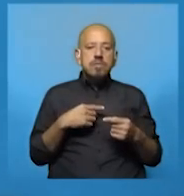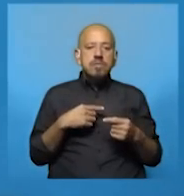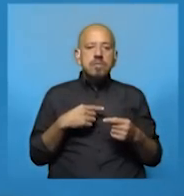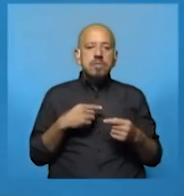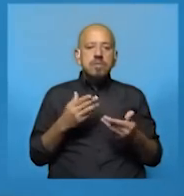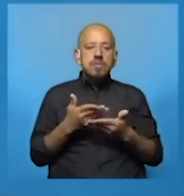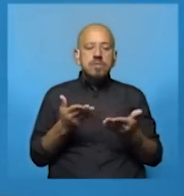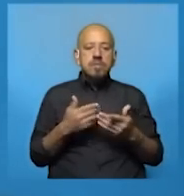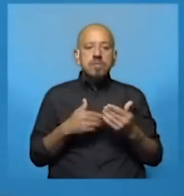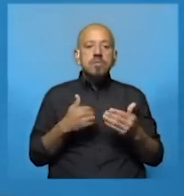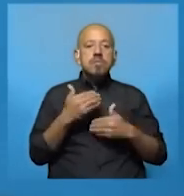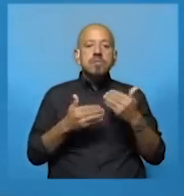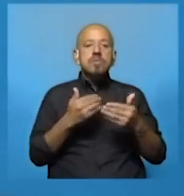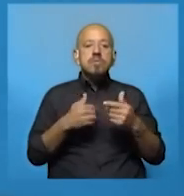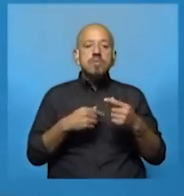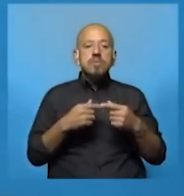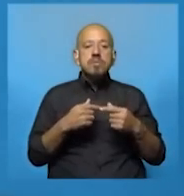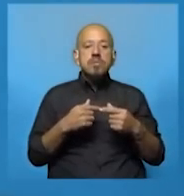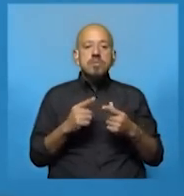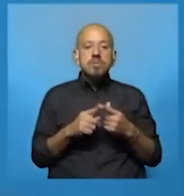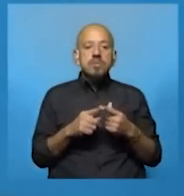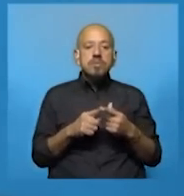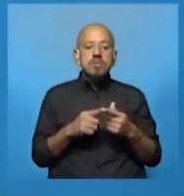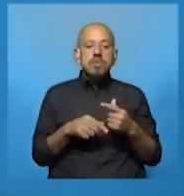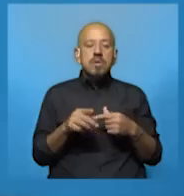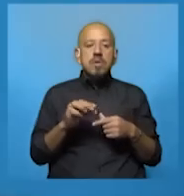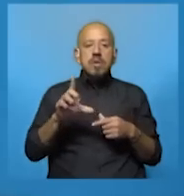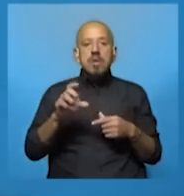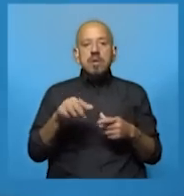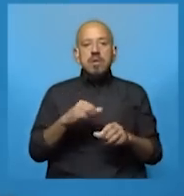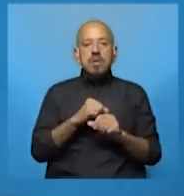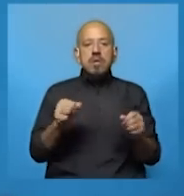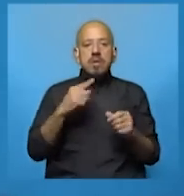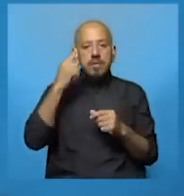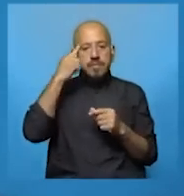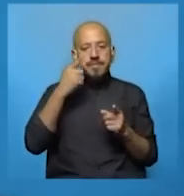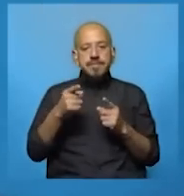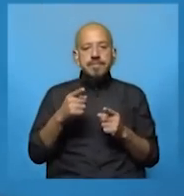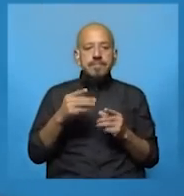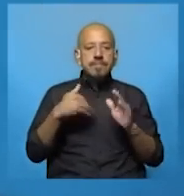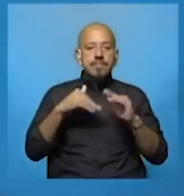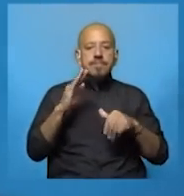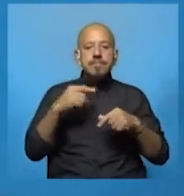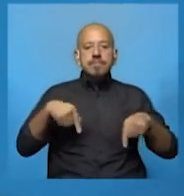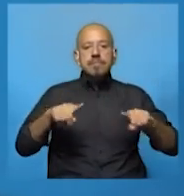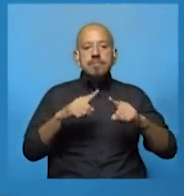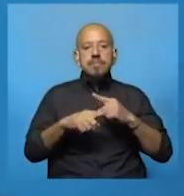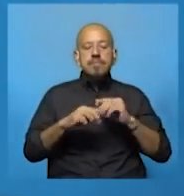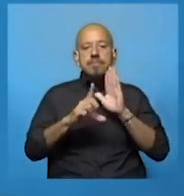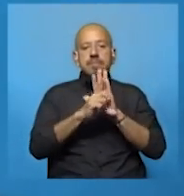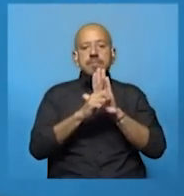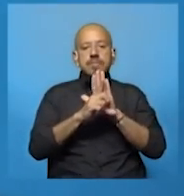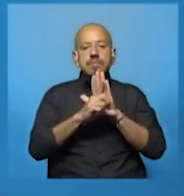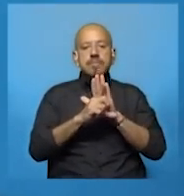sobre su procedencia su fuente etcétera Obviamente que podemos pensar de que la mayoría del cúmulo de dinero que entra el país Es legal